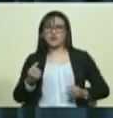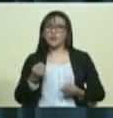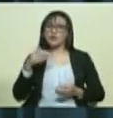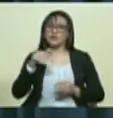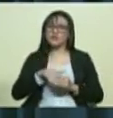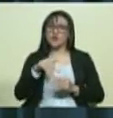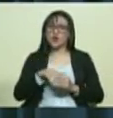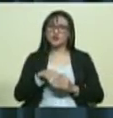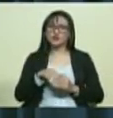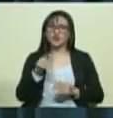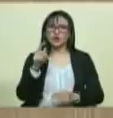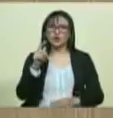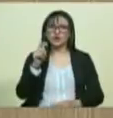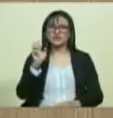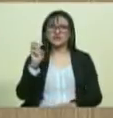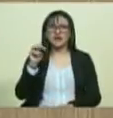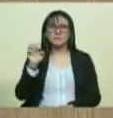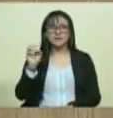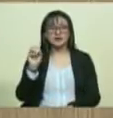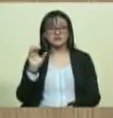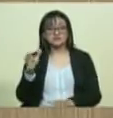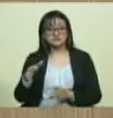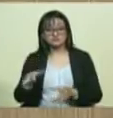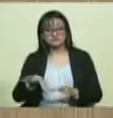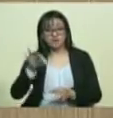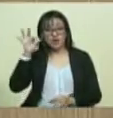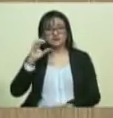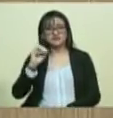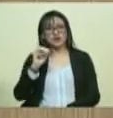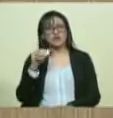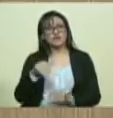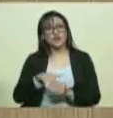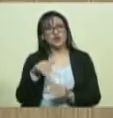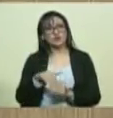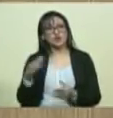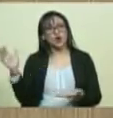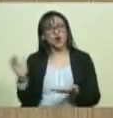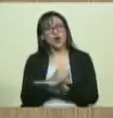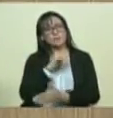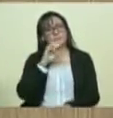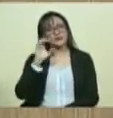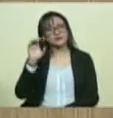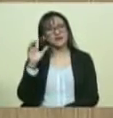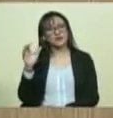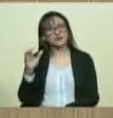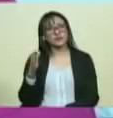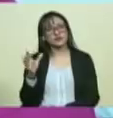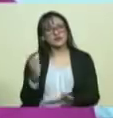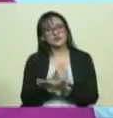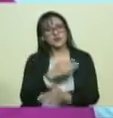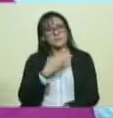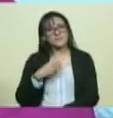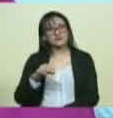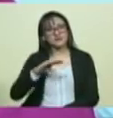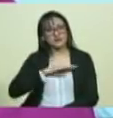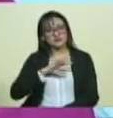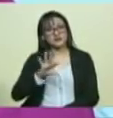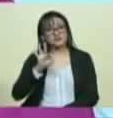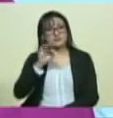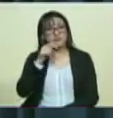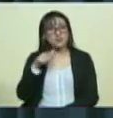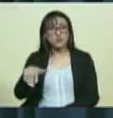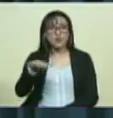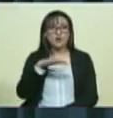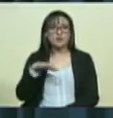actuación michel temer para ser presidente brasil cero votos es producto un golpe de estado que derrocó a la presidenta legítimamente electa por el pueblo